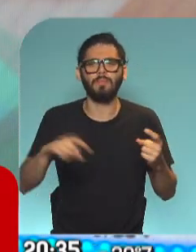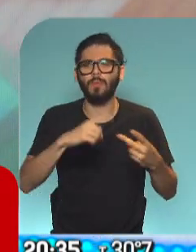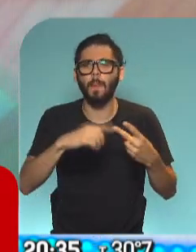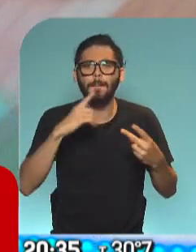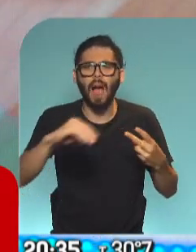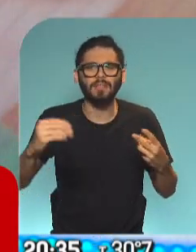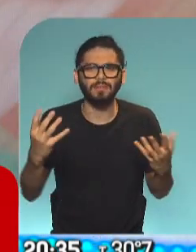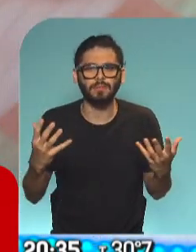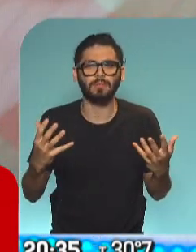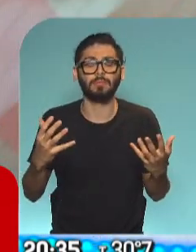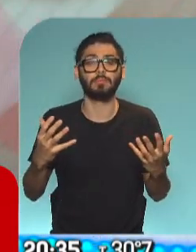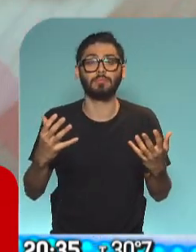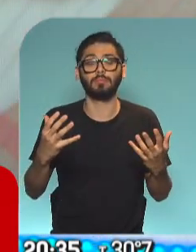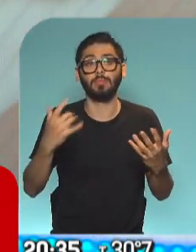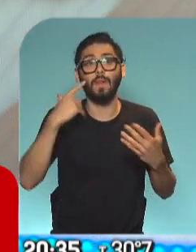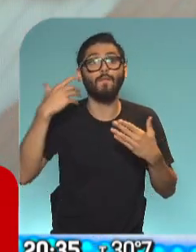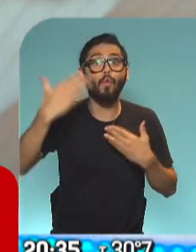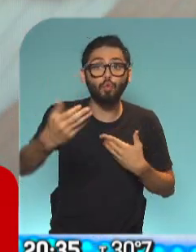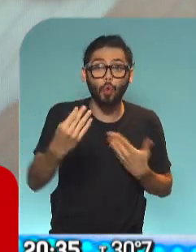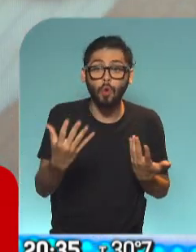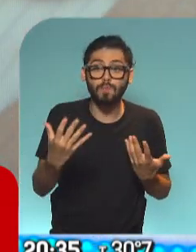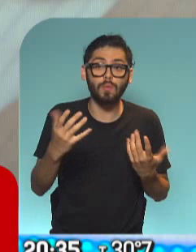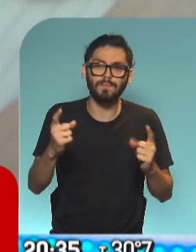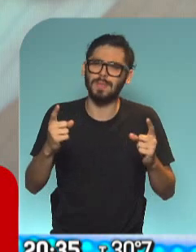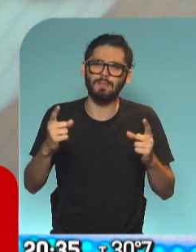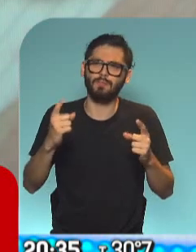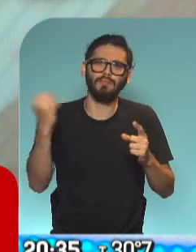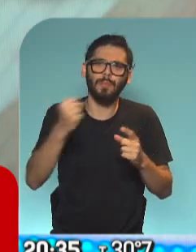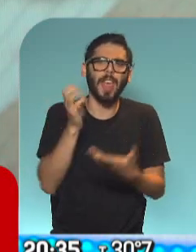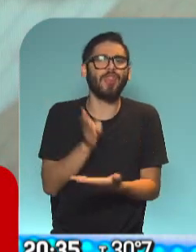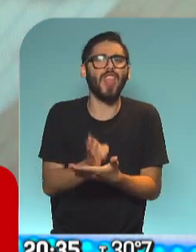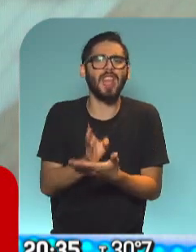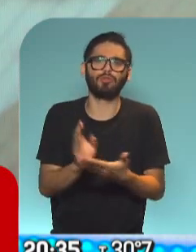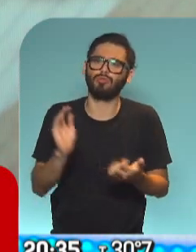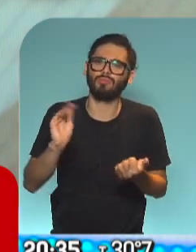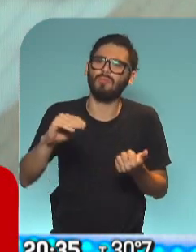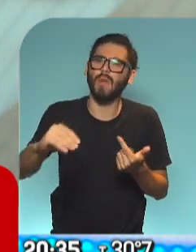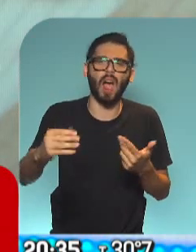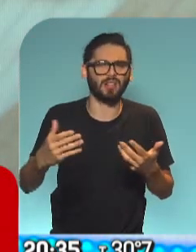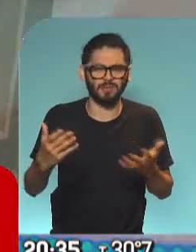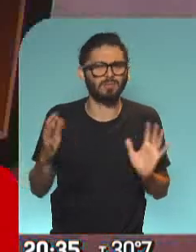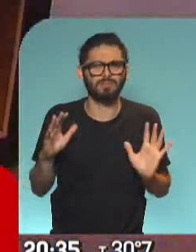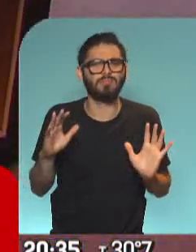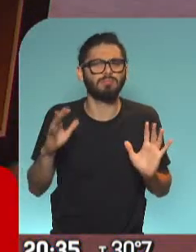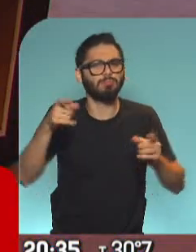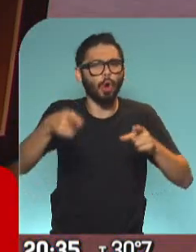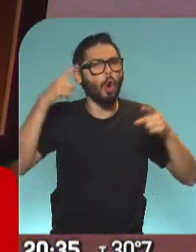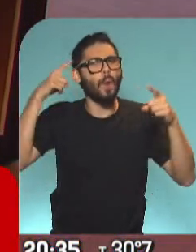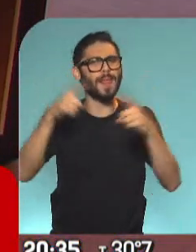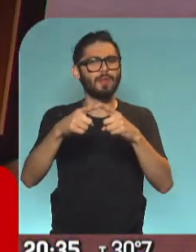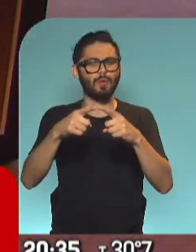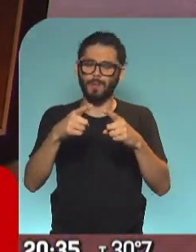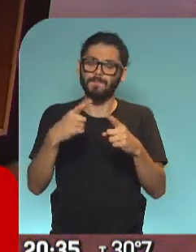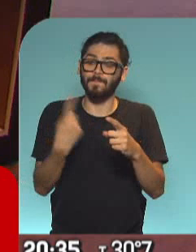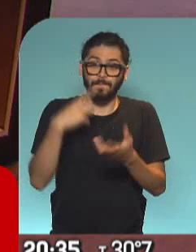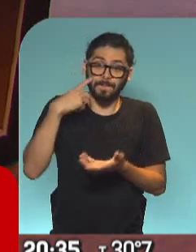bueno, profundizando la perspectiva y el paradigma de la ampliación de derechos. Nosotros decimos que desde el organismo tenemos que poder llegar a